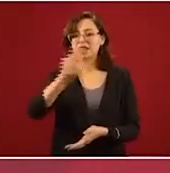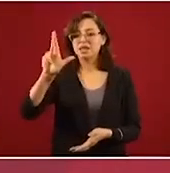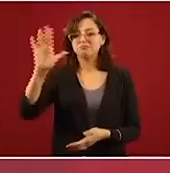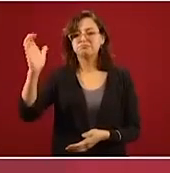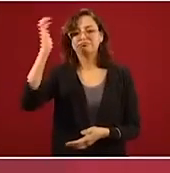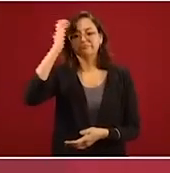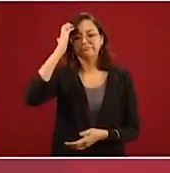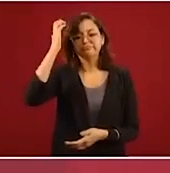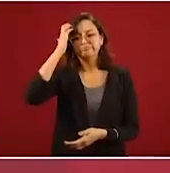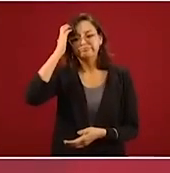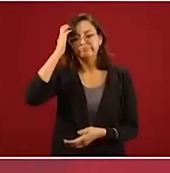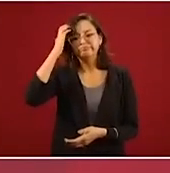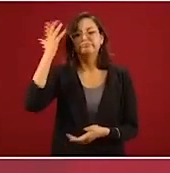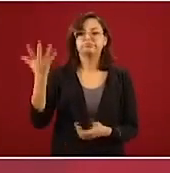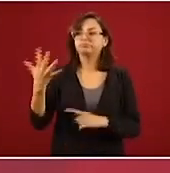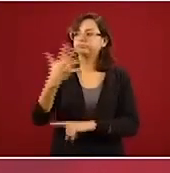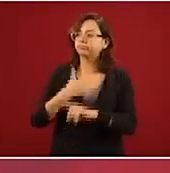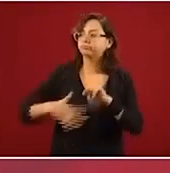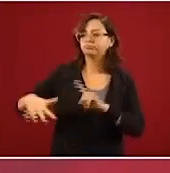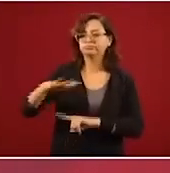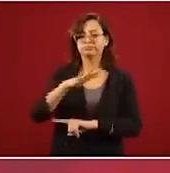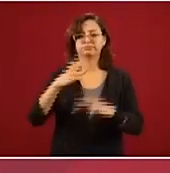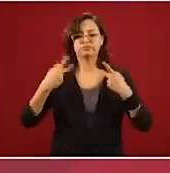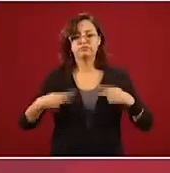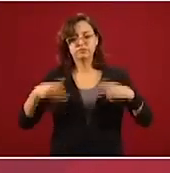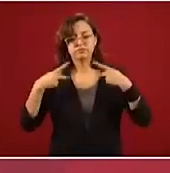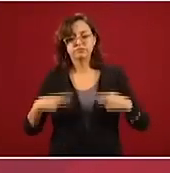reconocimiento de la sociedad a